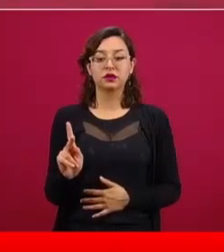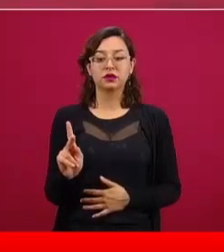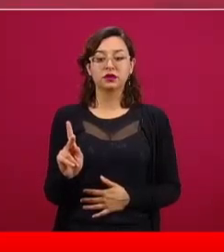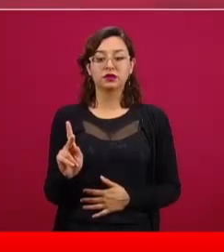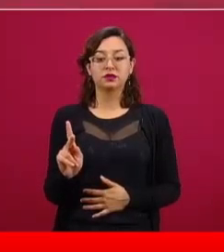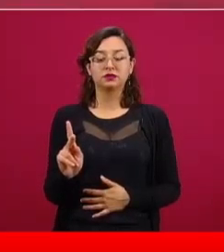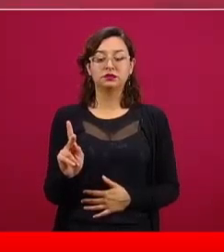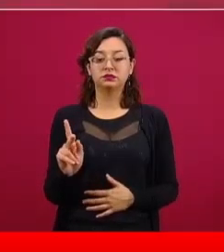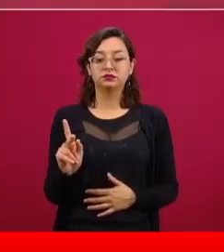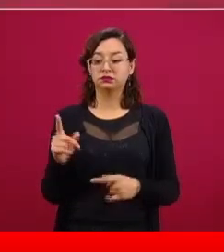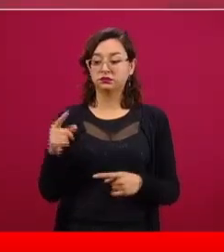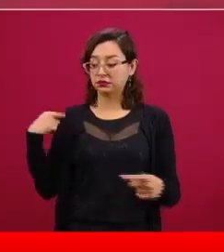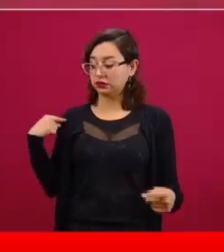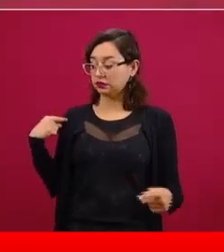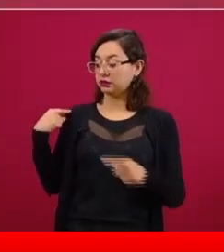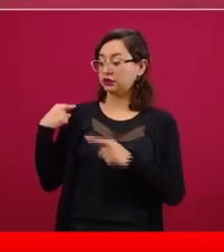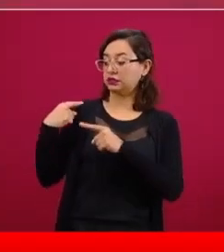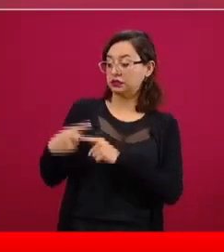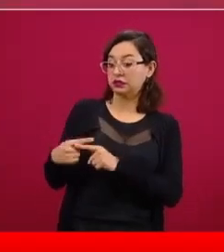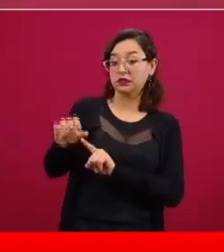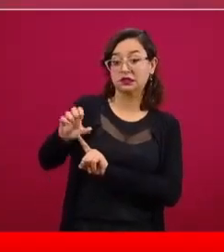lo que hemos logrado ha sido por